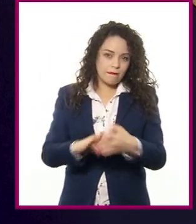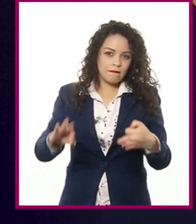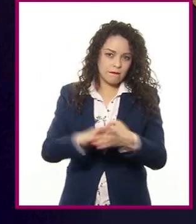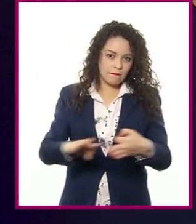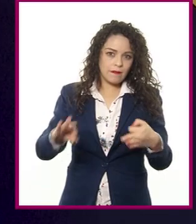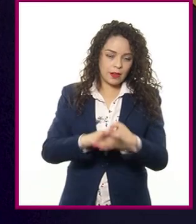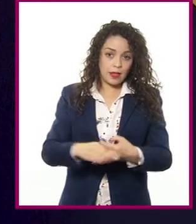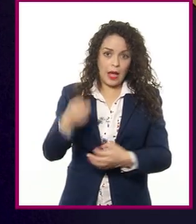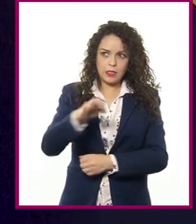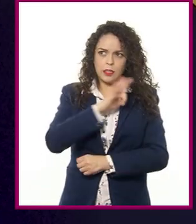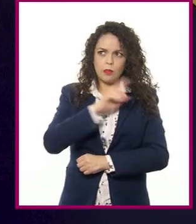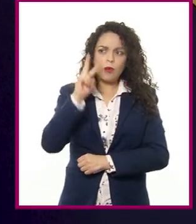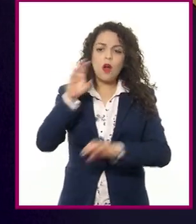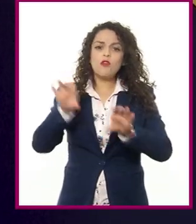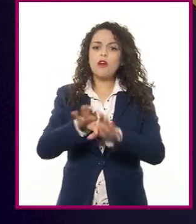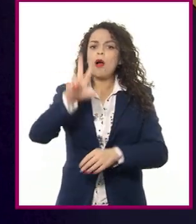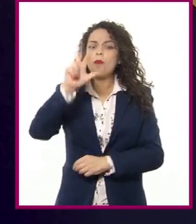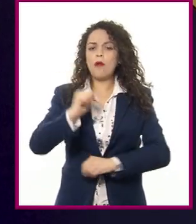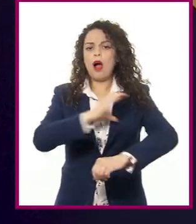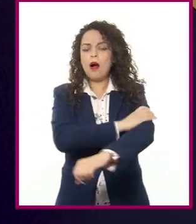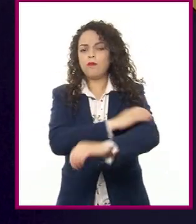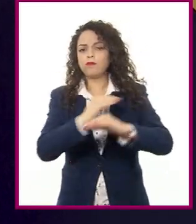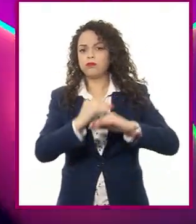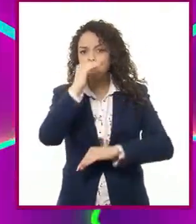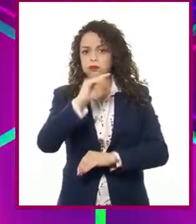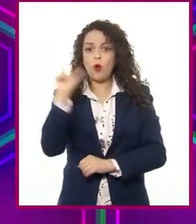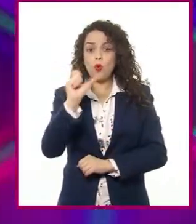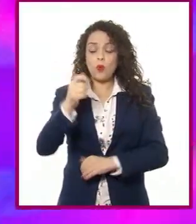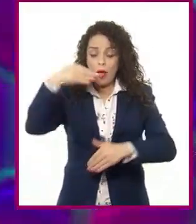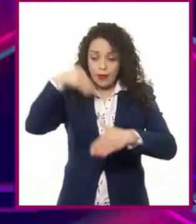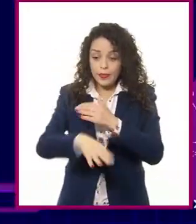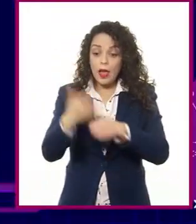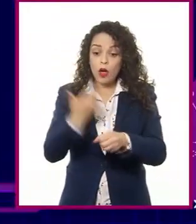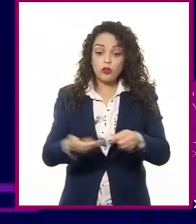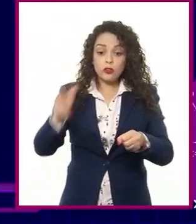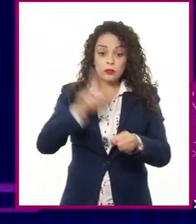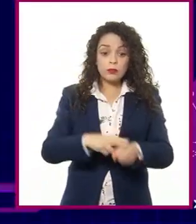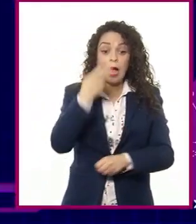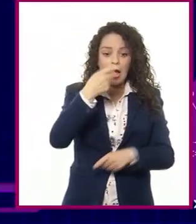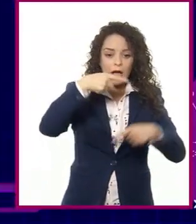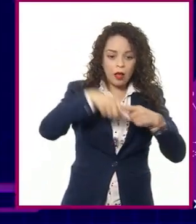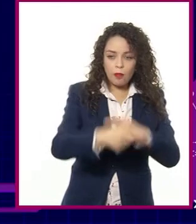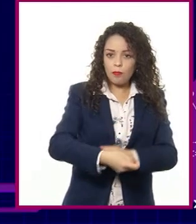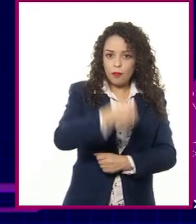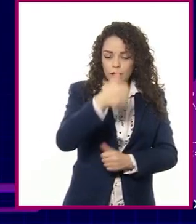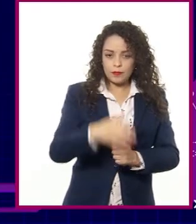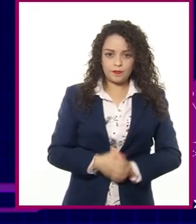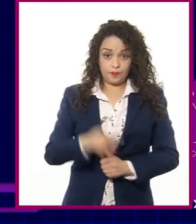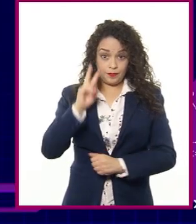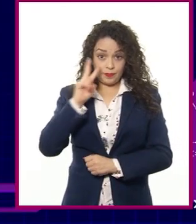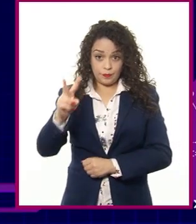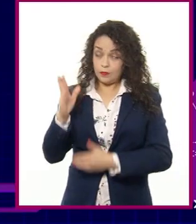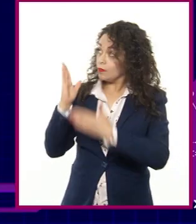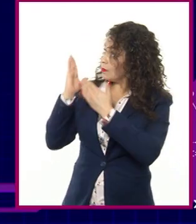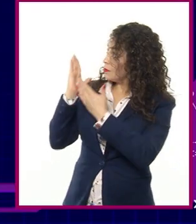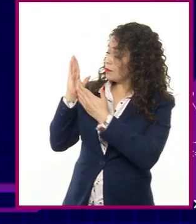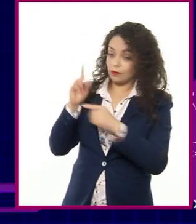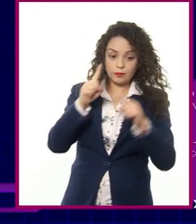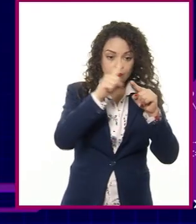de la presión arterial a partir del momento en que fue internado. Analizando la gráfica se puede